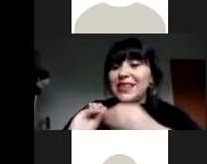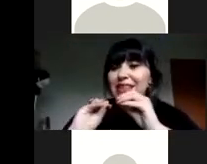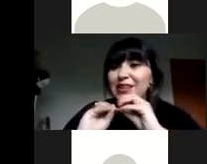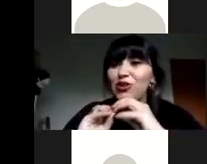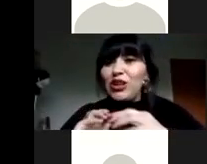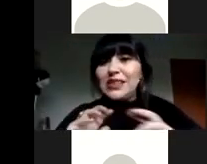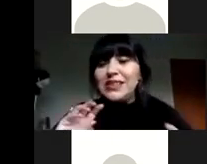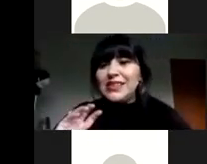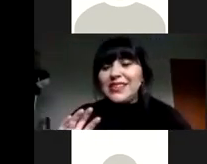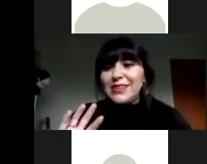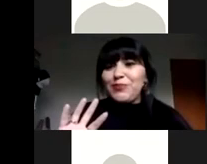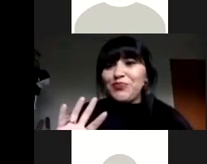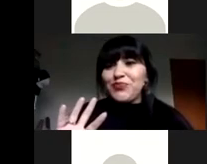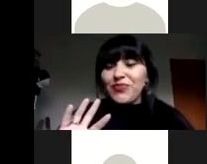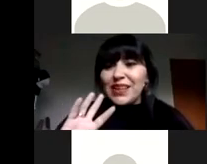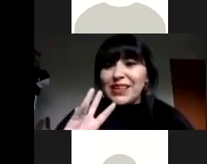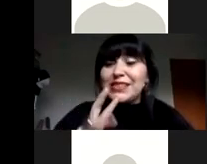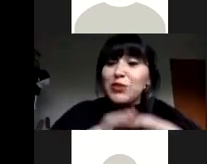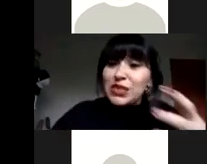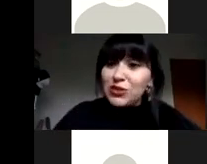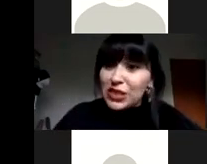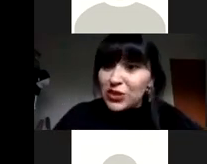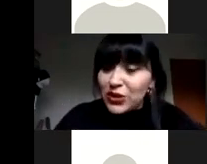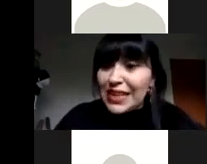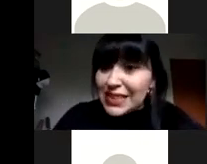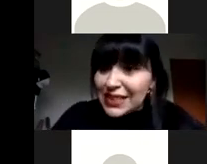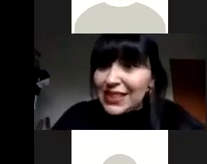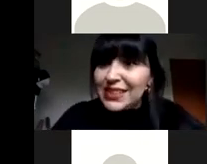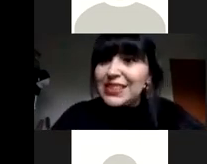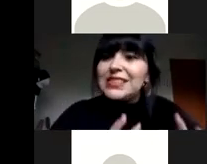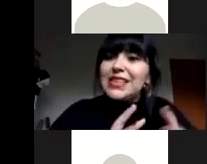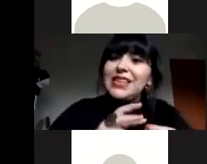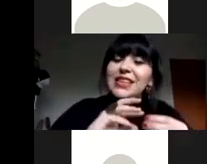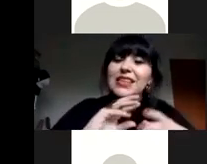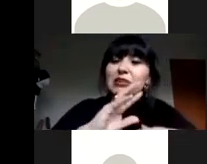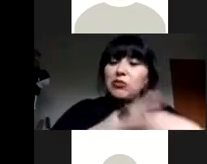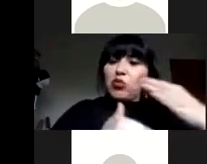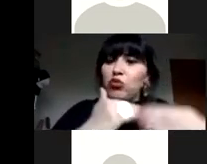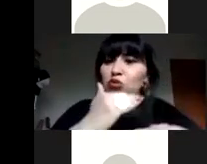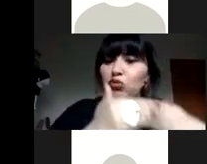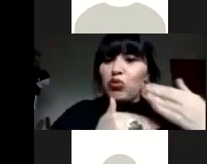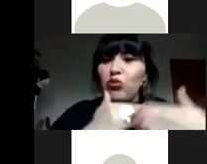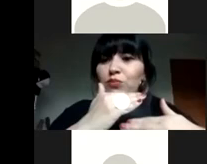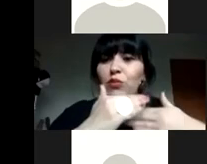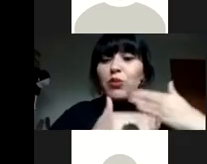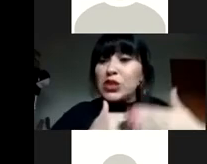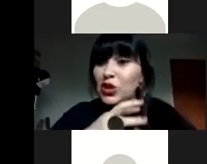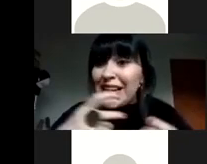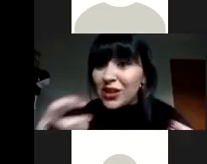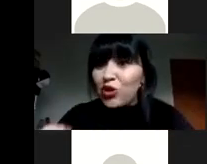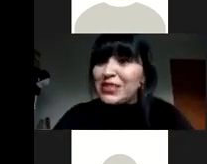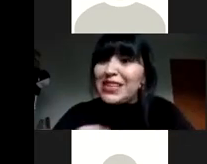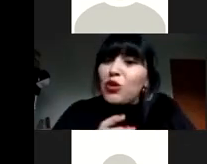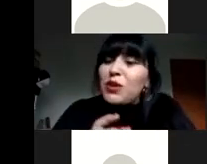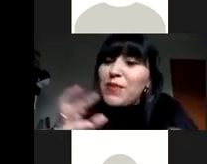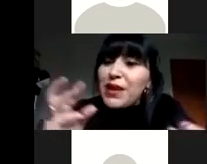que el alcohol que se procesa, ¿no es cierto?, en la sangre, tiene un proceso